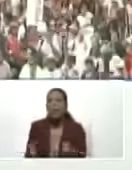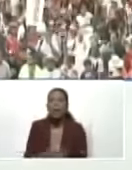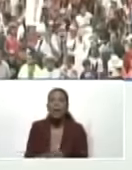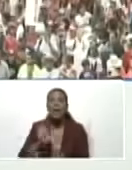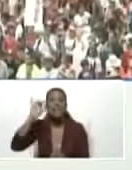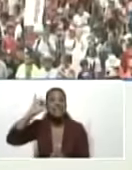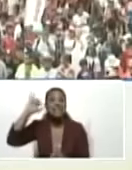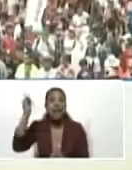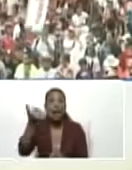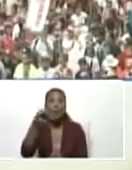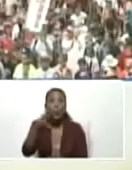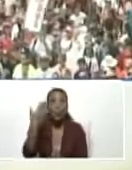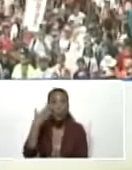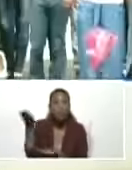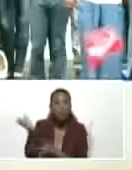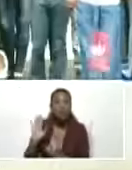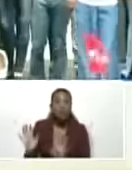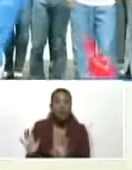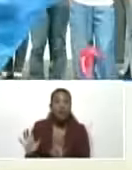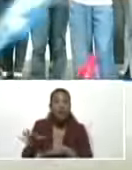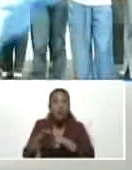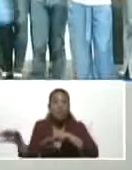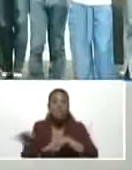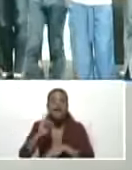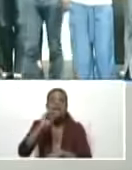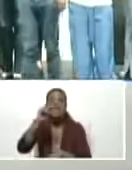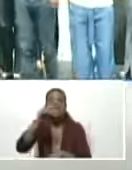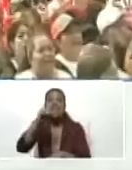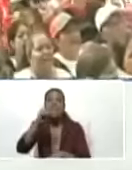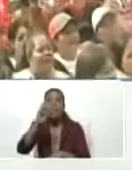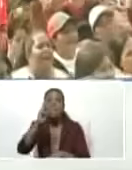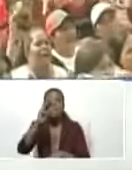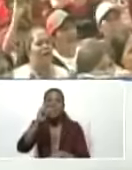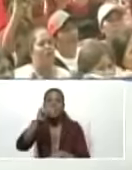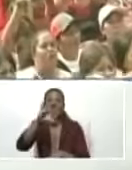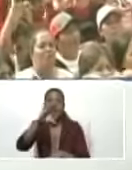Yaracuy, Uyuyuy, en el municipio de Independencia, correcto.